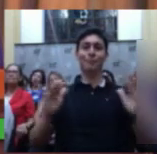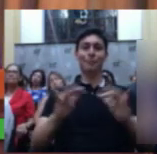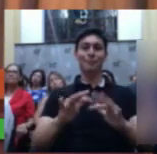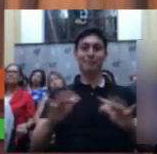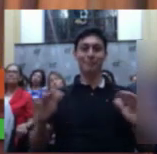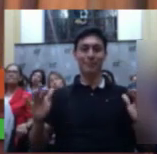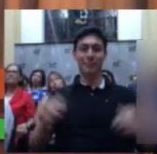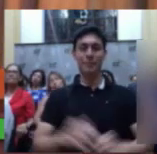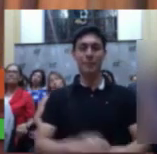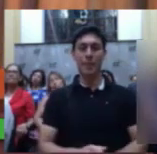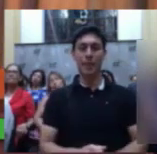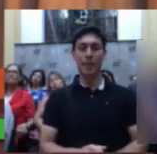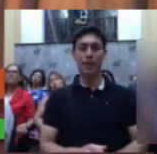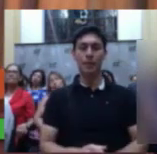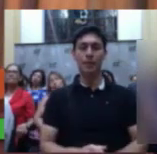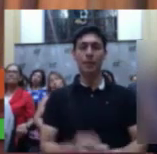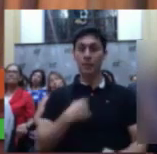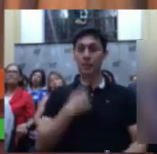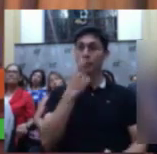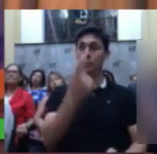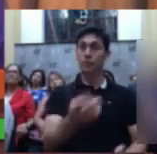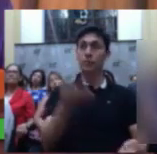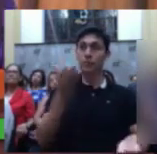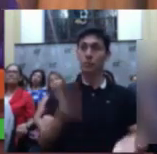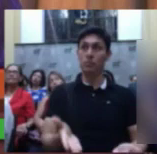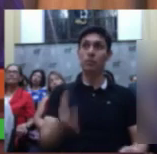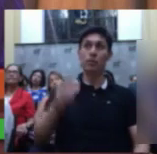Lo dicho sobre mi andar miraflorino